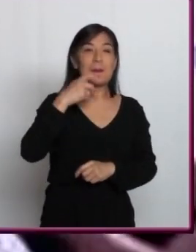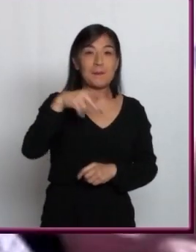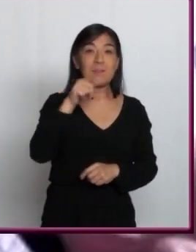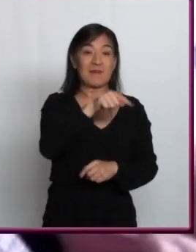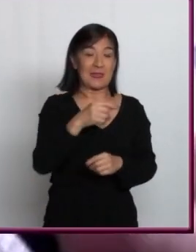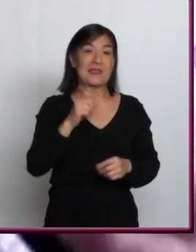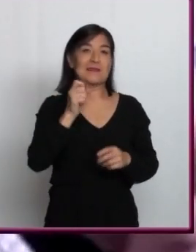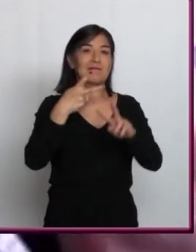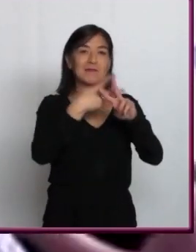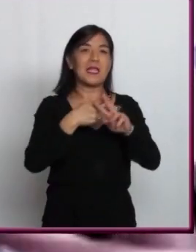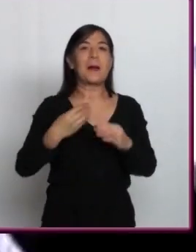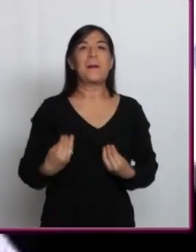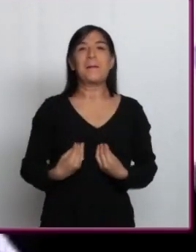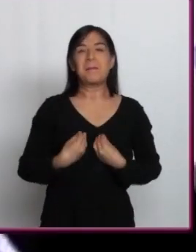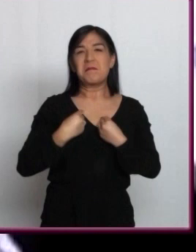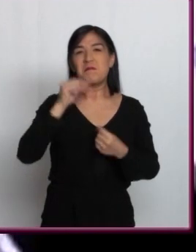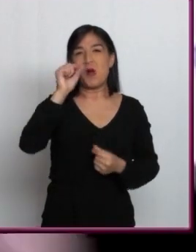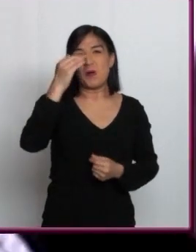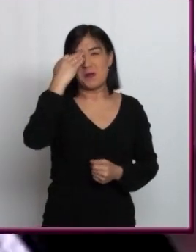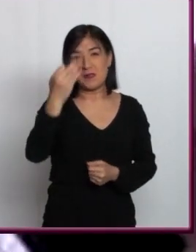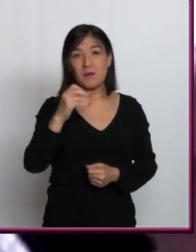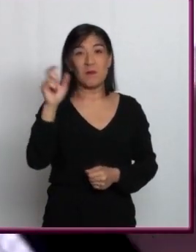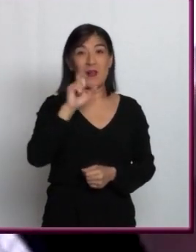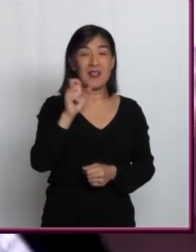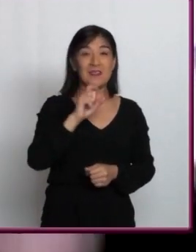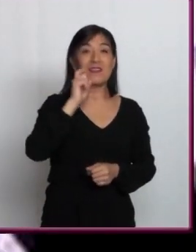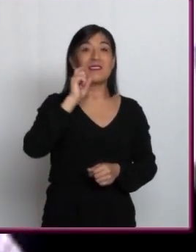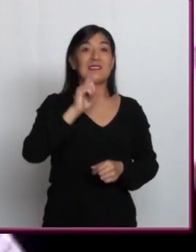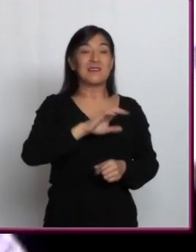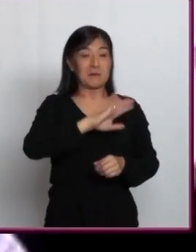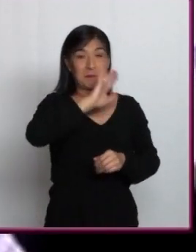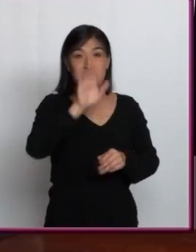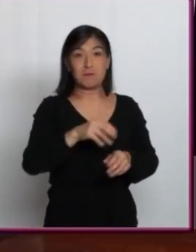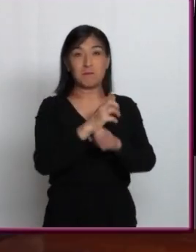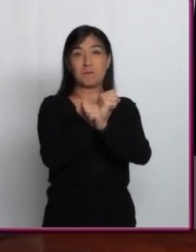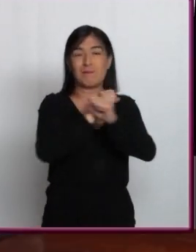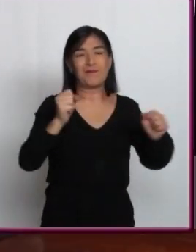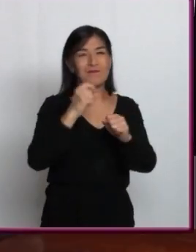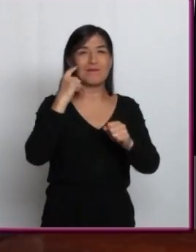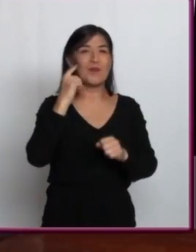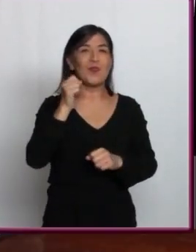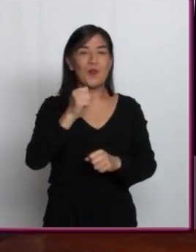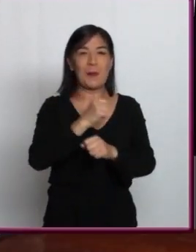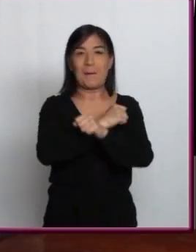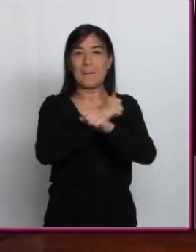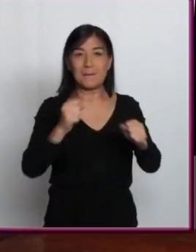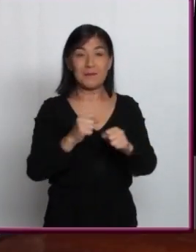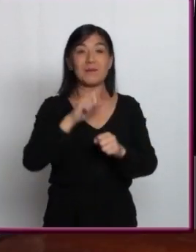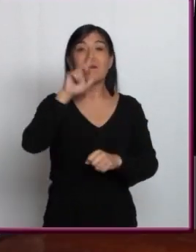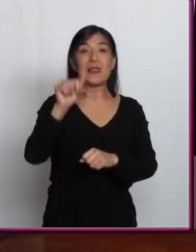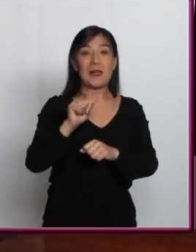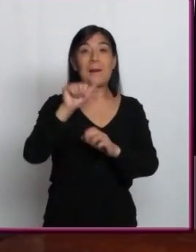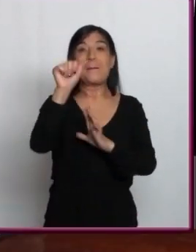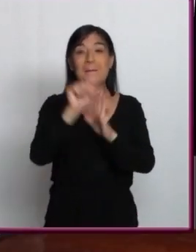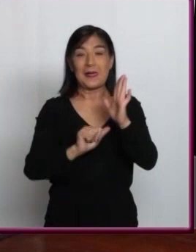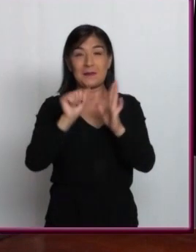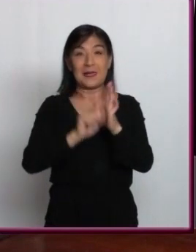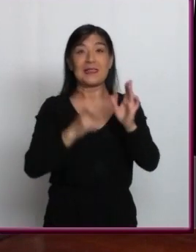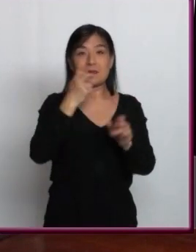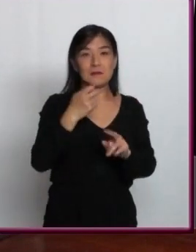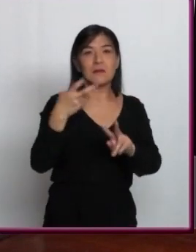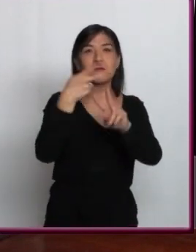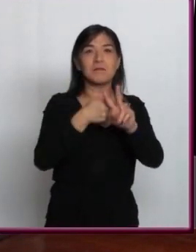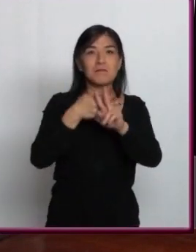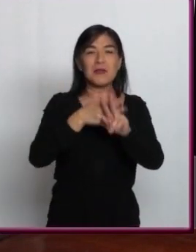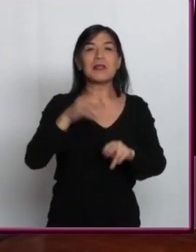viven poco tiempo y cuando se mueren producen explosiones tremendas, ¿no? claro. Y durante unos meses esta estrella puede